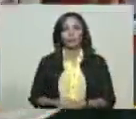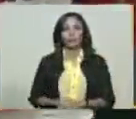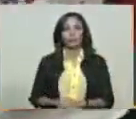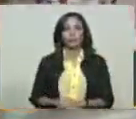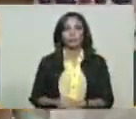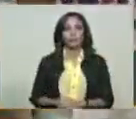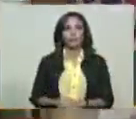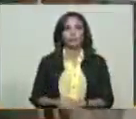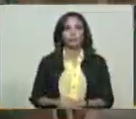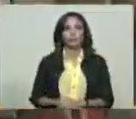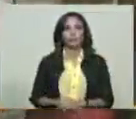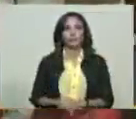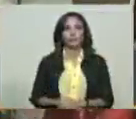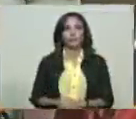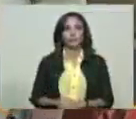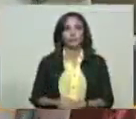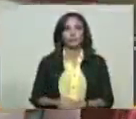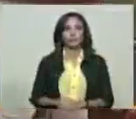ah